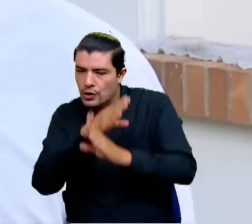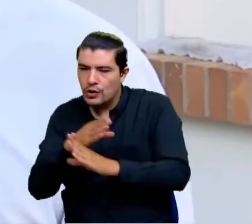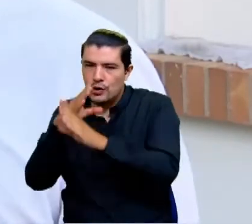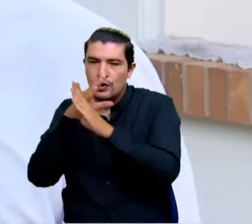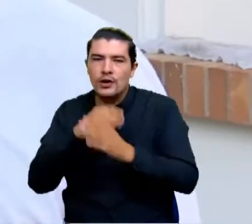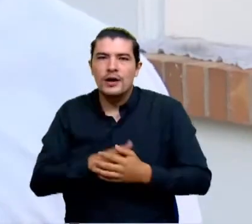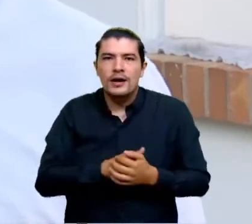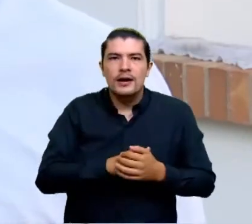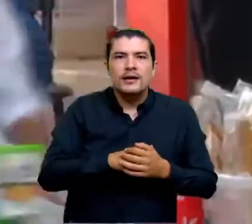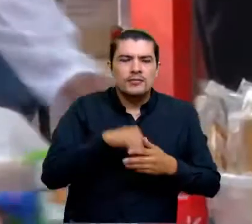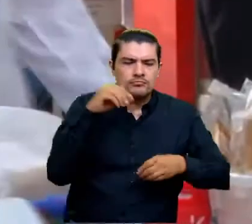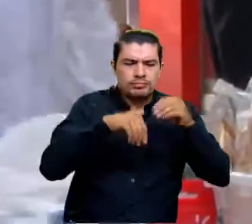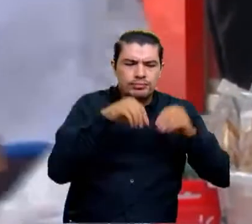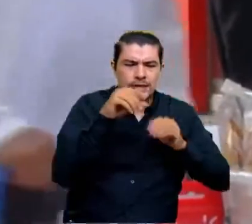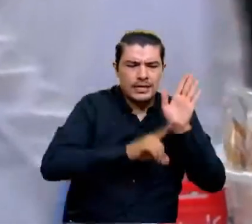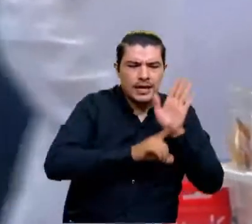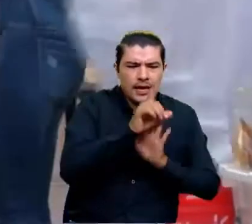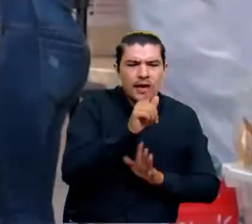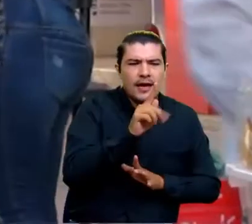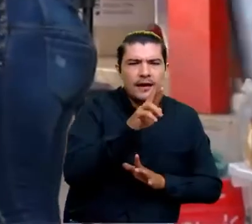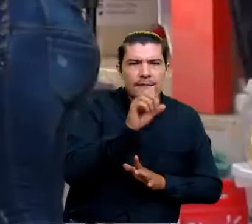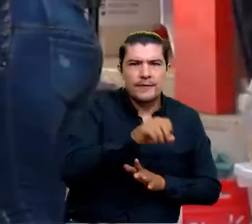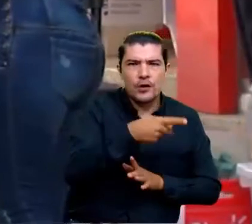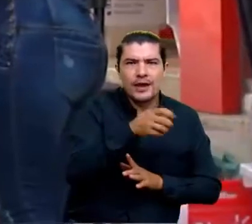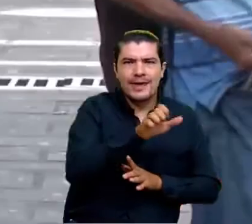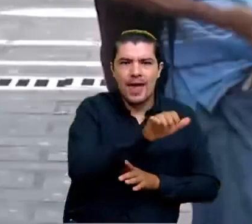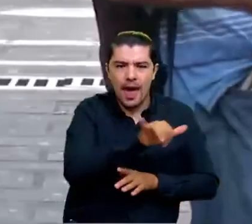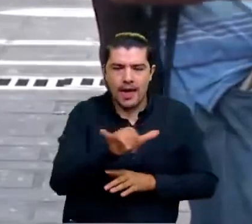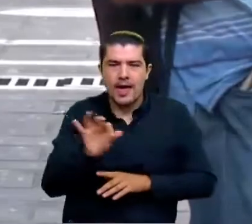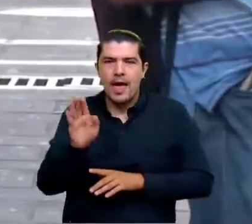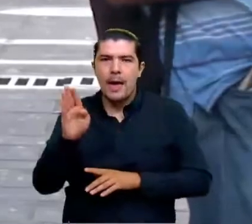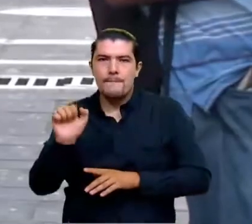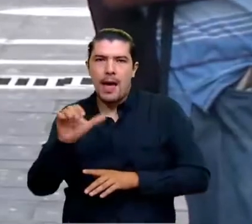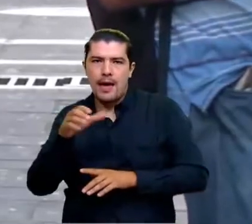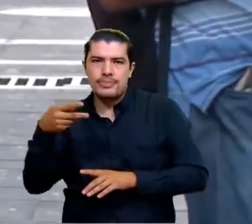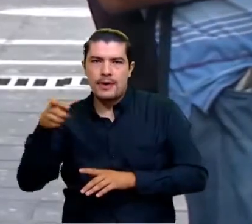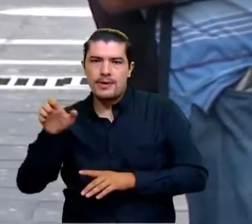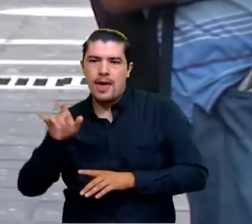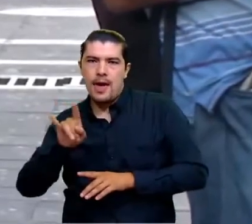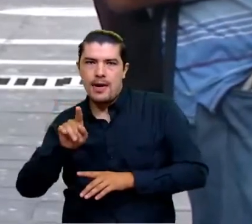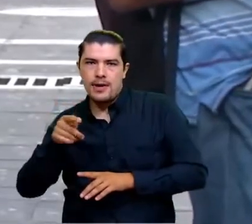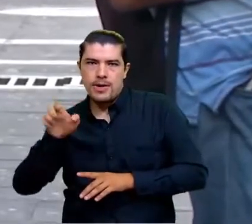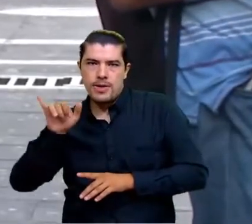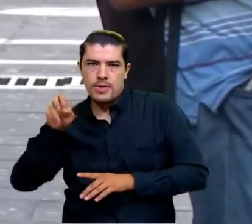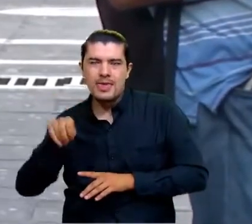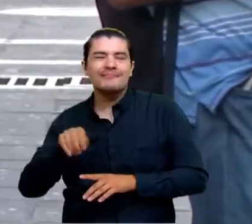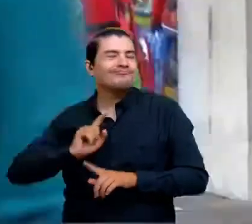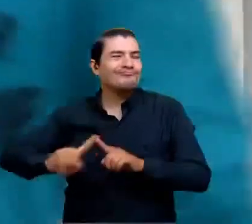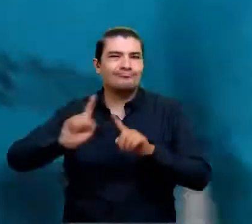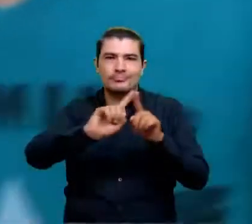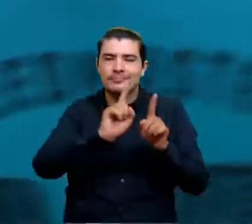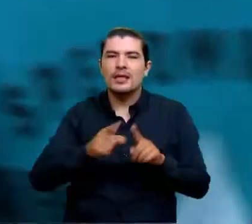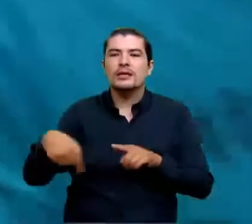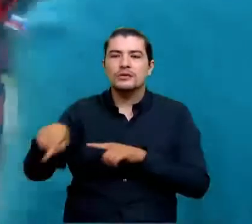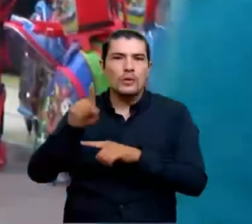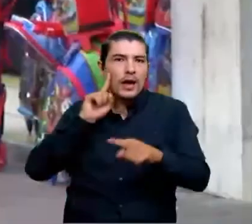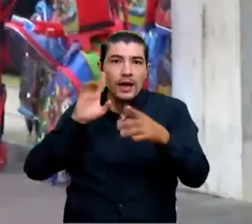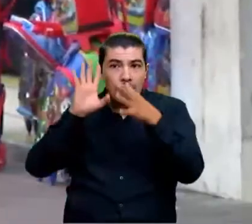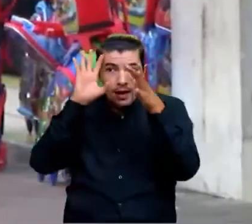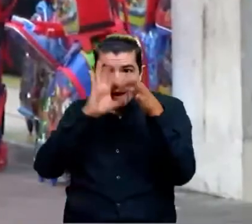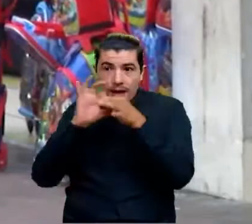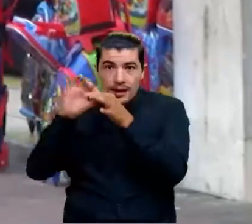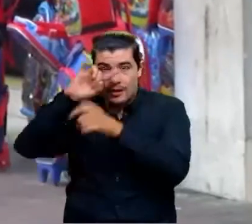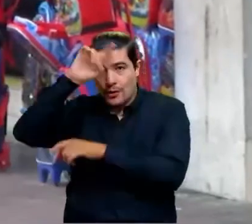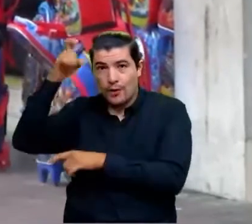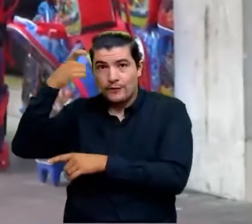front-end de backend esta oferta laboral va de la mano con la alcaldía diagraman en la gobernación de santander también brindando cursos de inglés